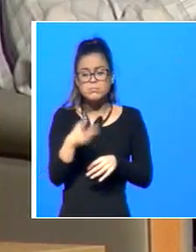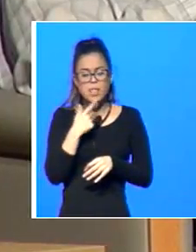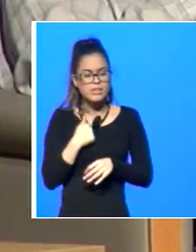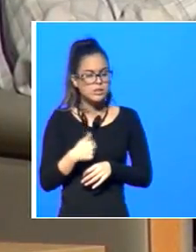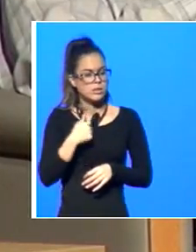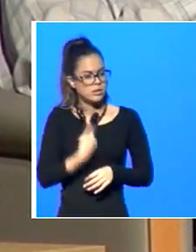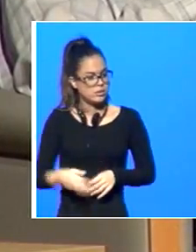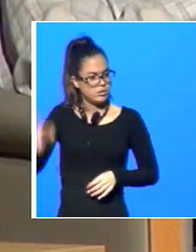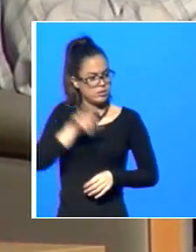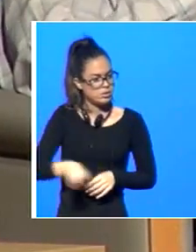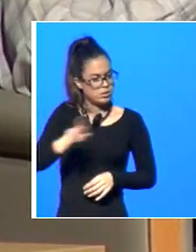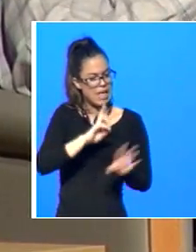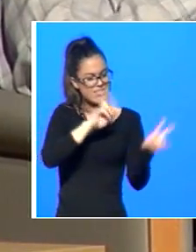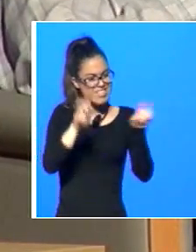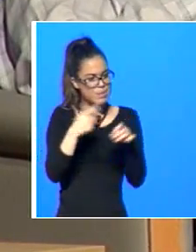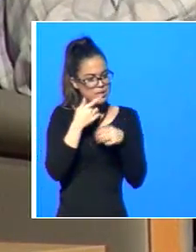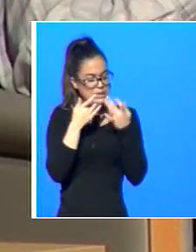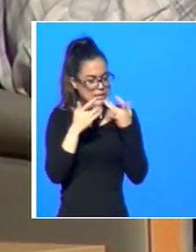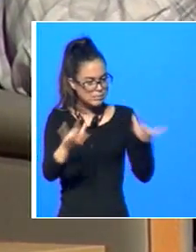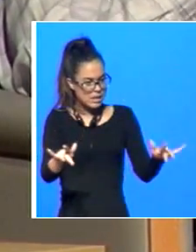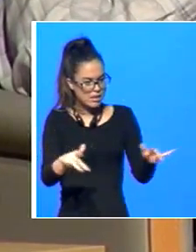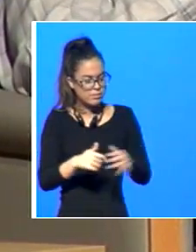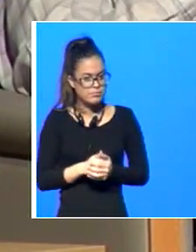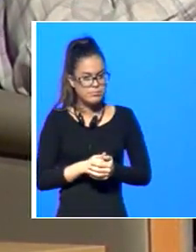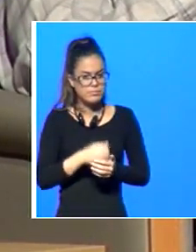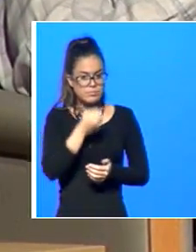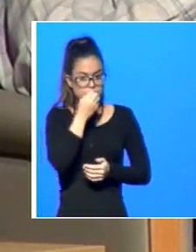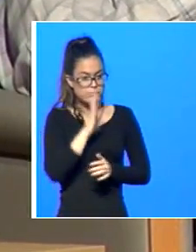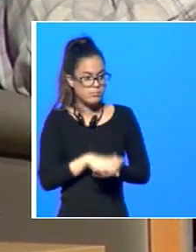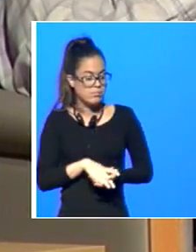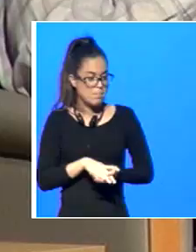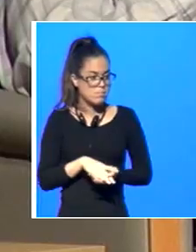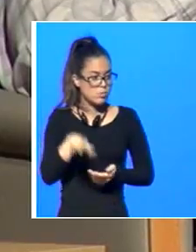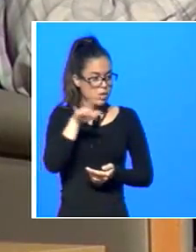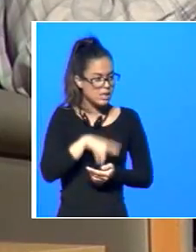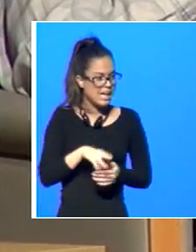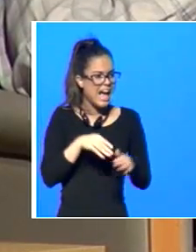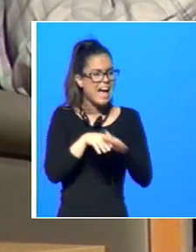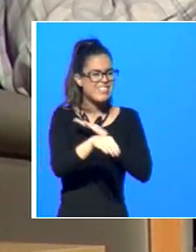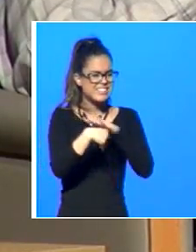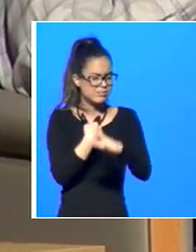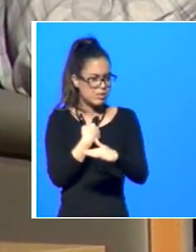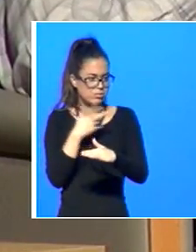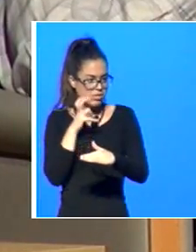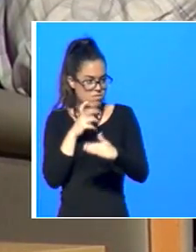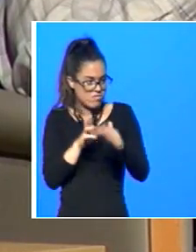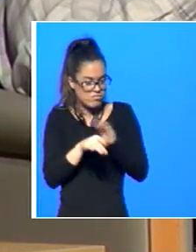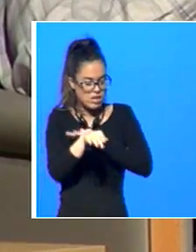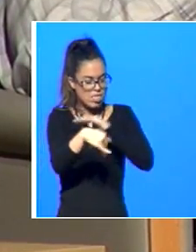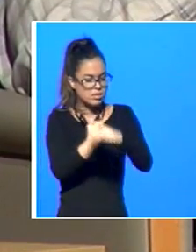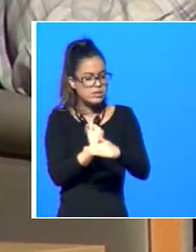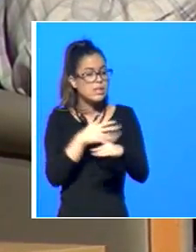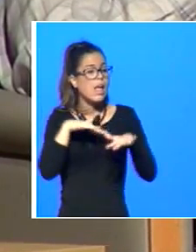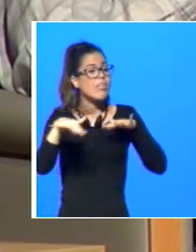en el tema de la accesibilidad. Pues voy a insistir en el tema de la accesibilidad. La accesibilidad es un concepto dinámico y